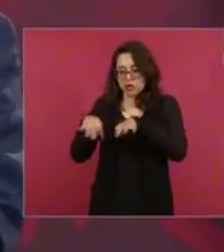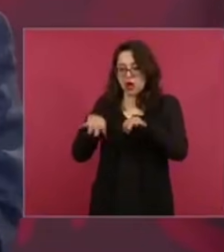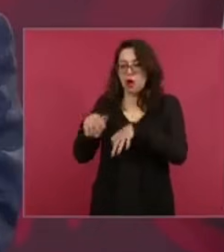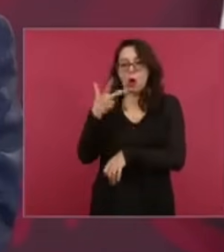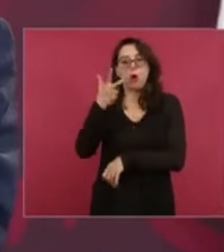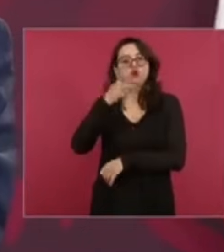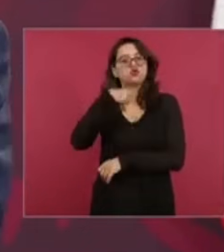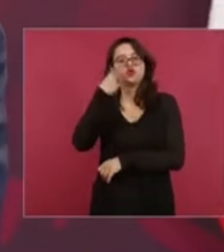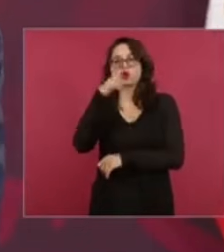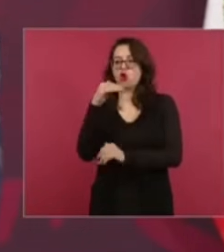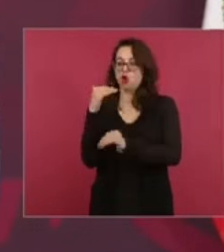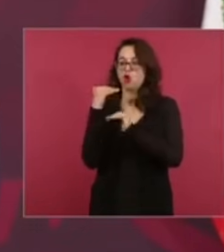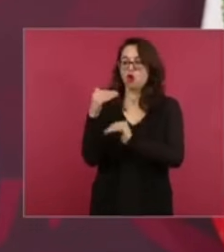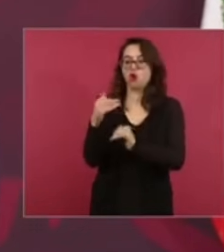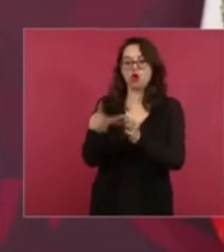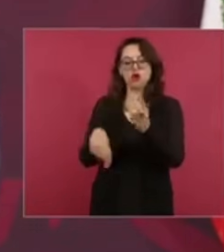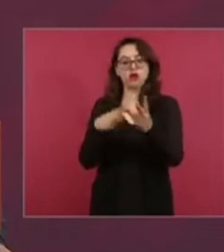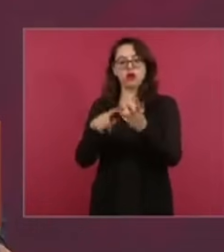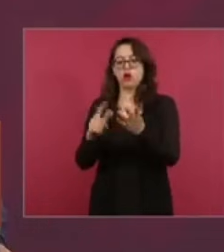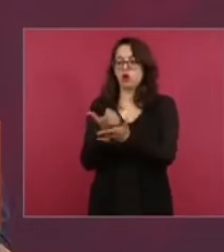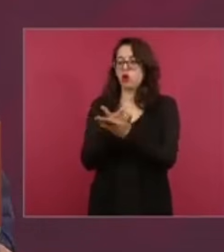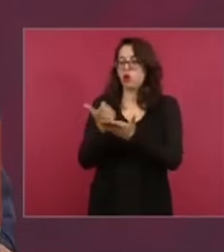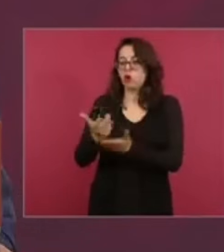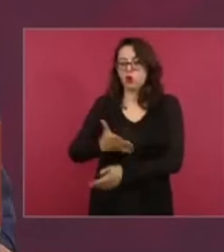salario justo